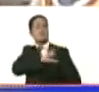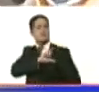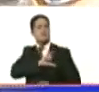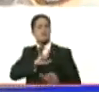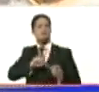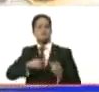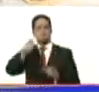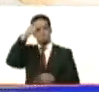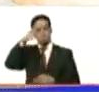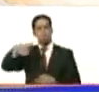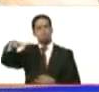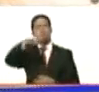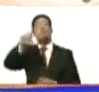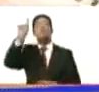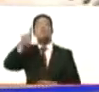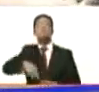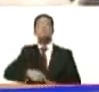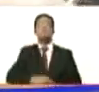también.